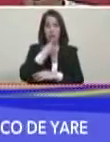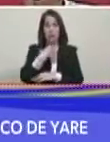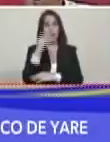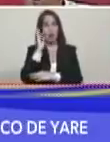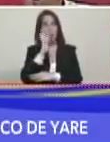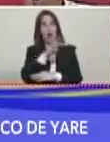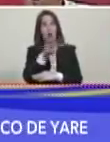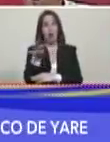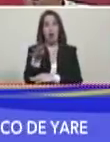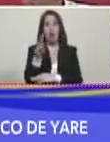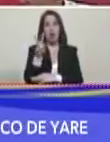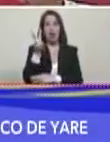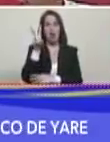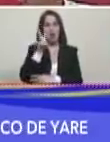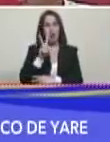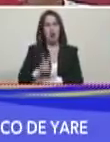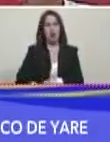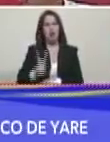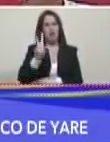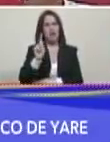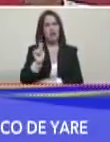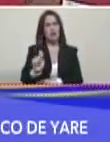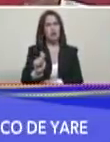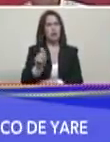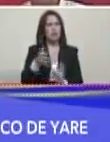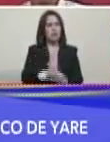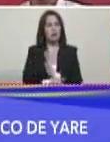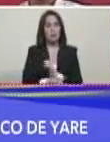de los Valles del Tuy, está muy hermoso el atardecer,